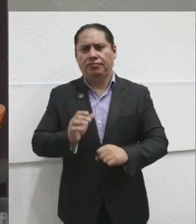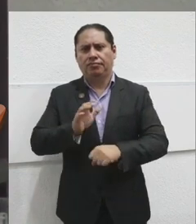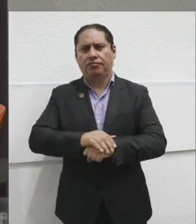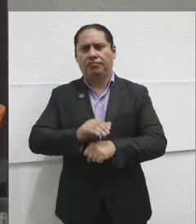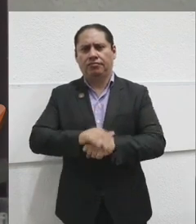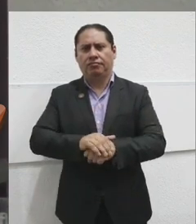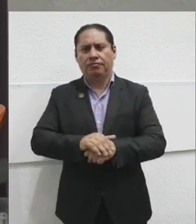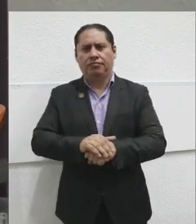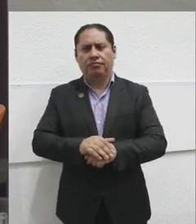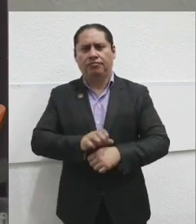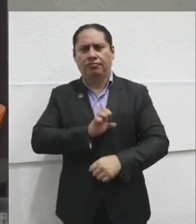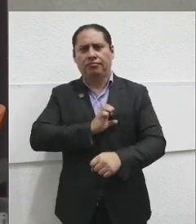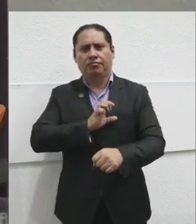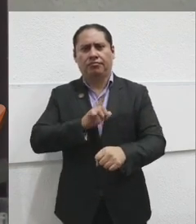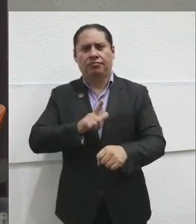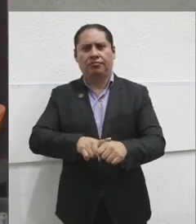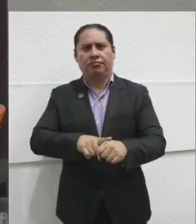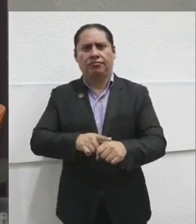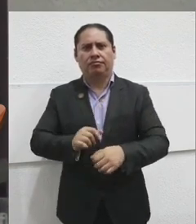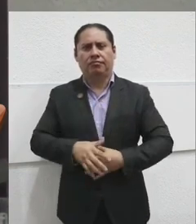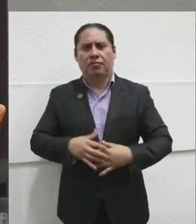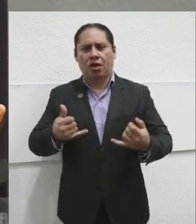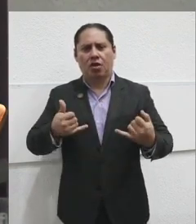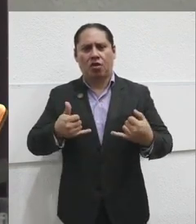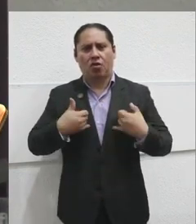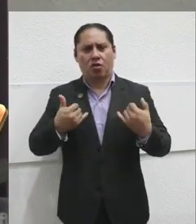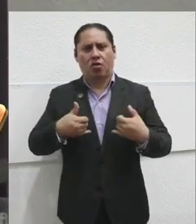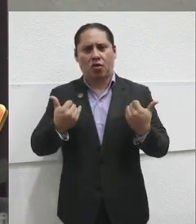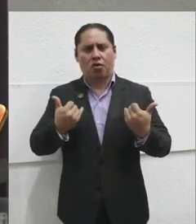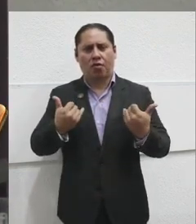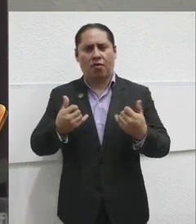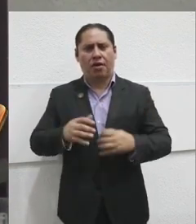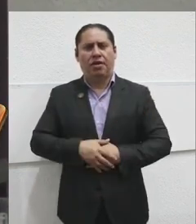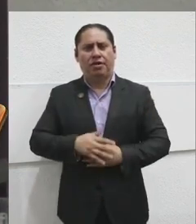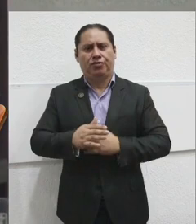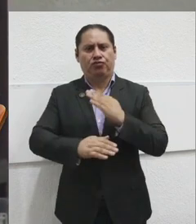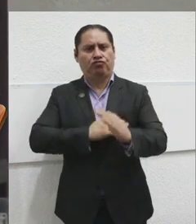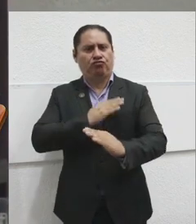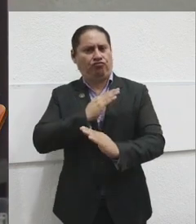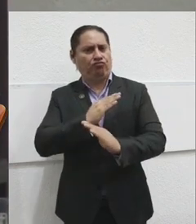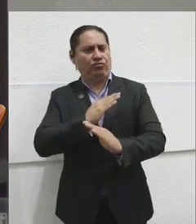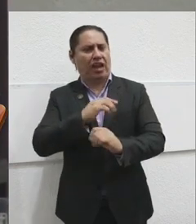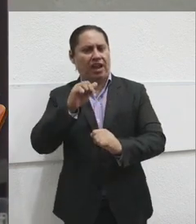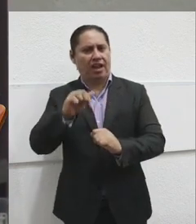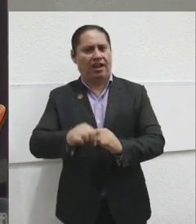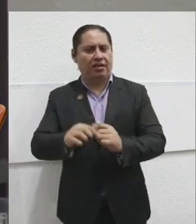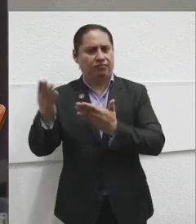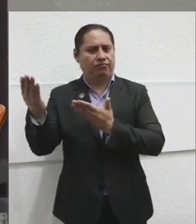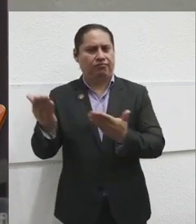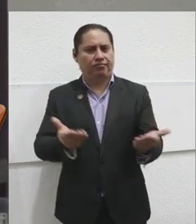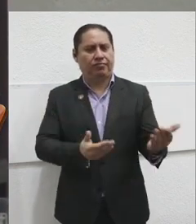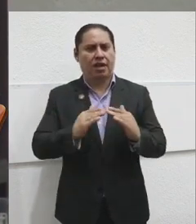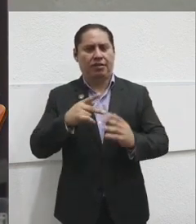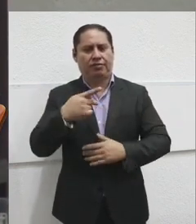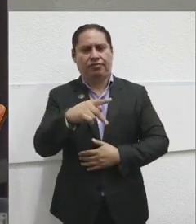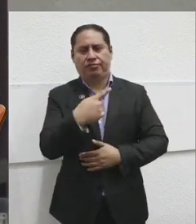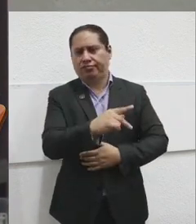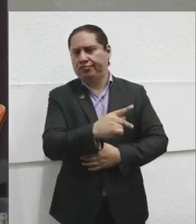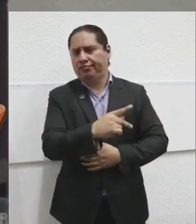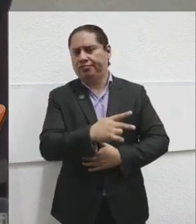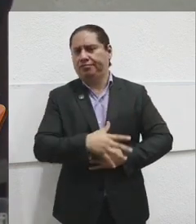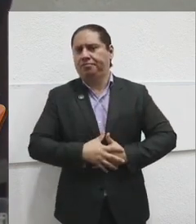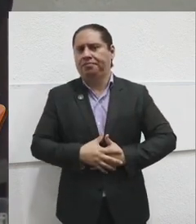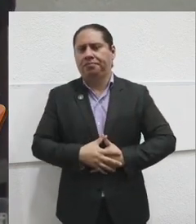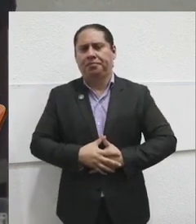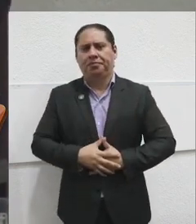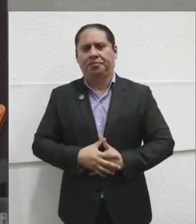amigos todos, en especial a los jóvenes deportistas de Taekwondo, sean bienvenidos a esta casa que es de ustedes, la Casa del